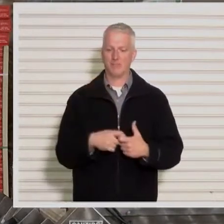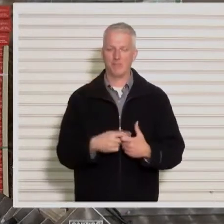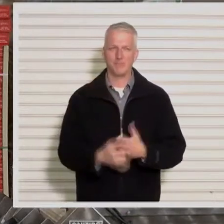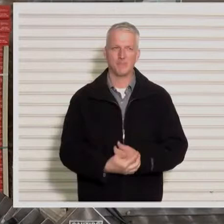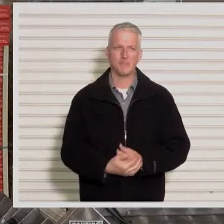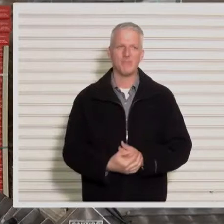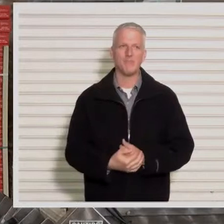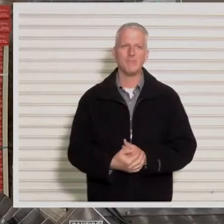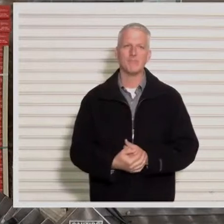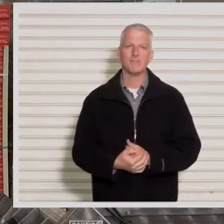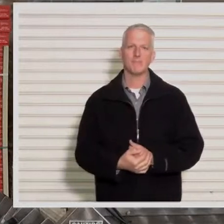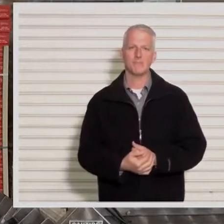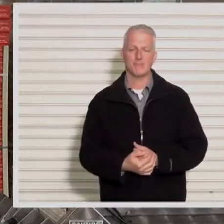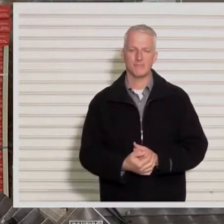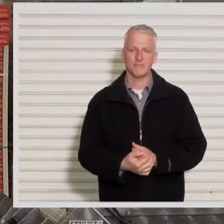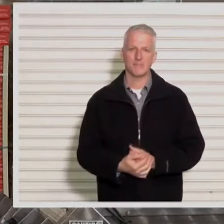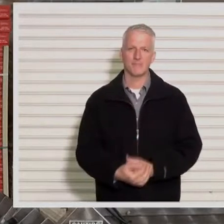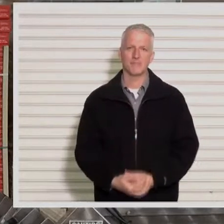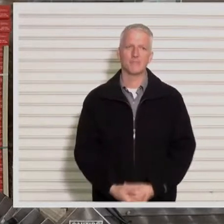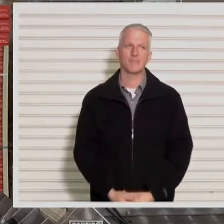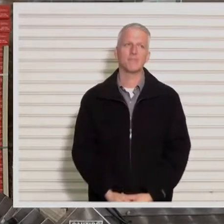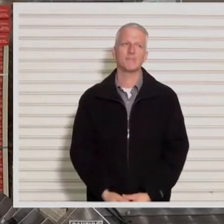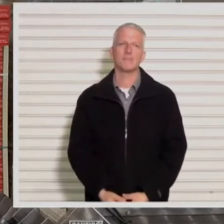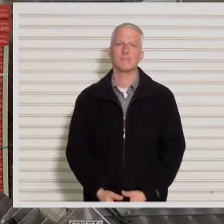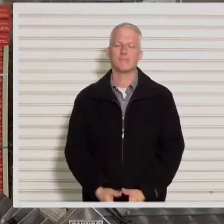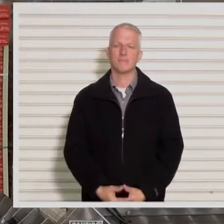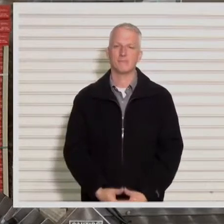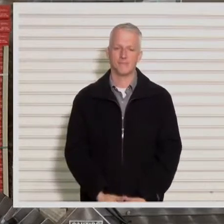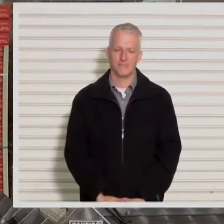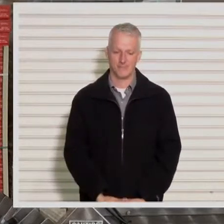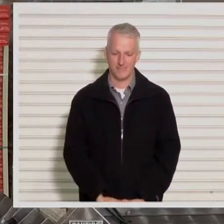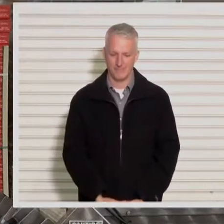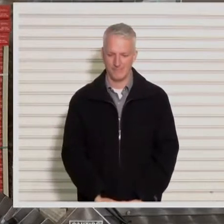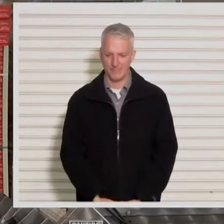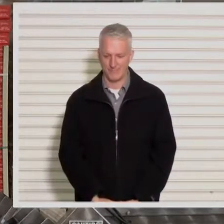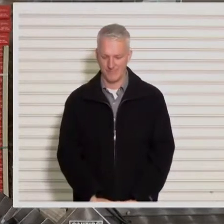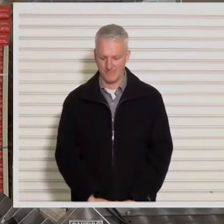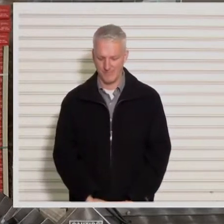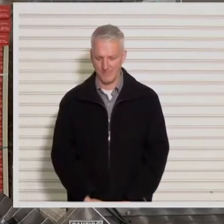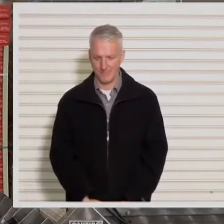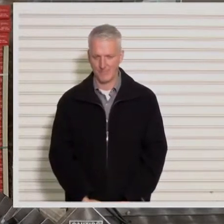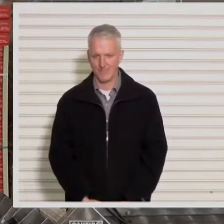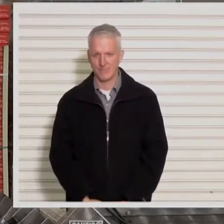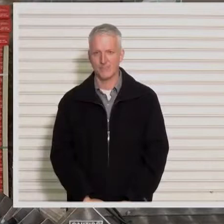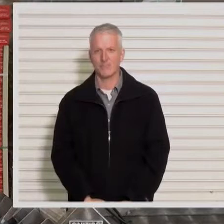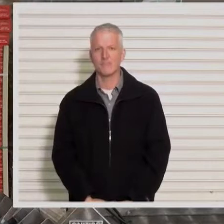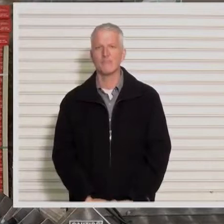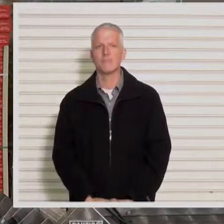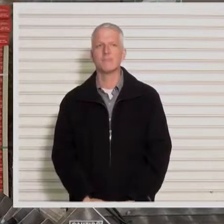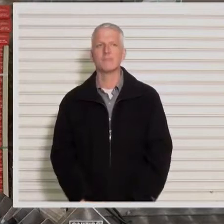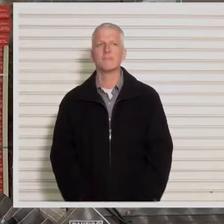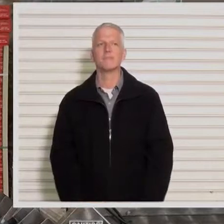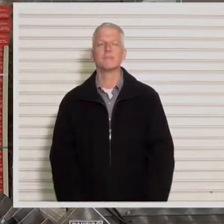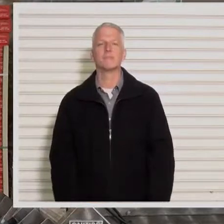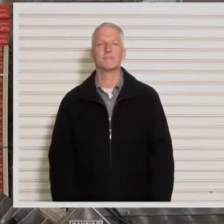en español. Hablamos mucho de la equidad en lo que se habla de la vacuna.